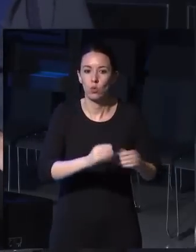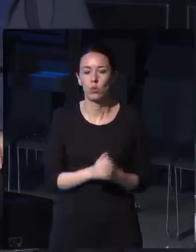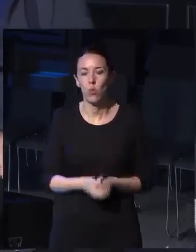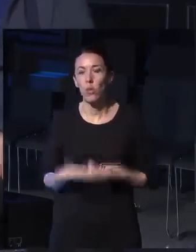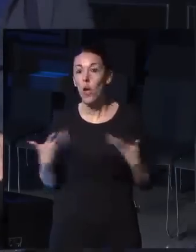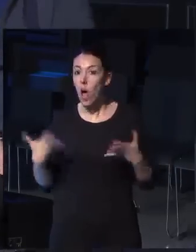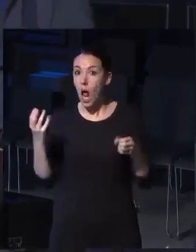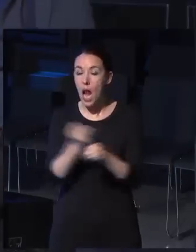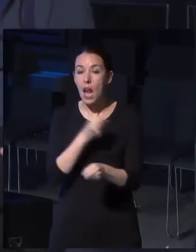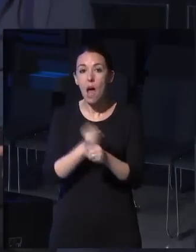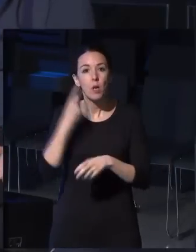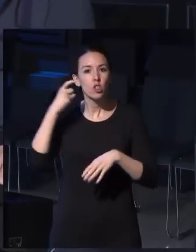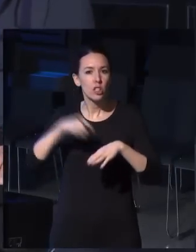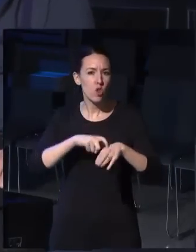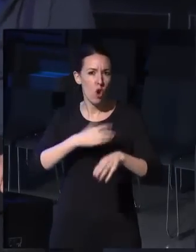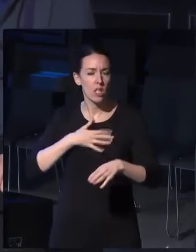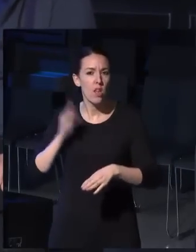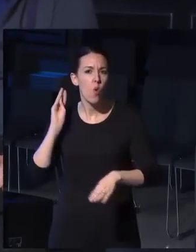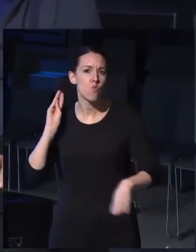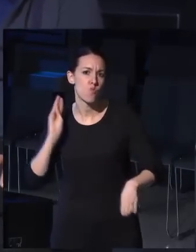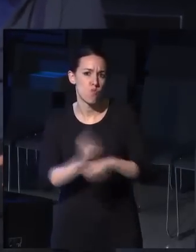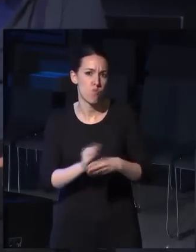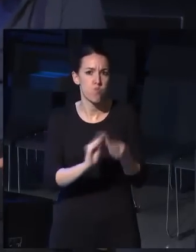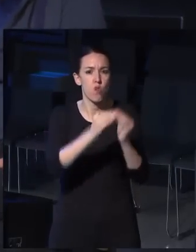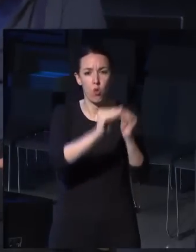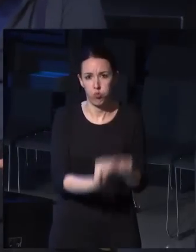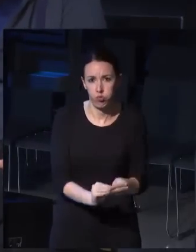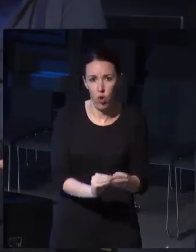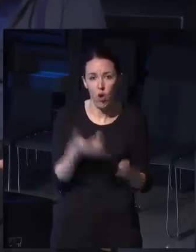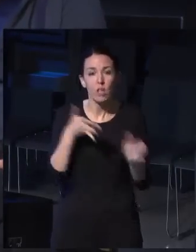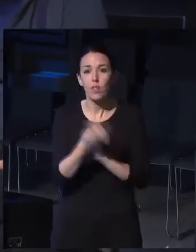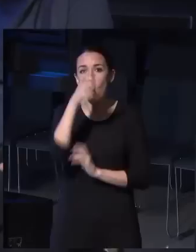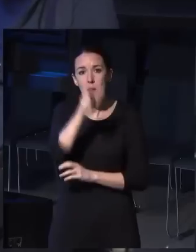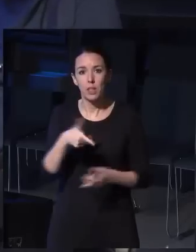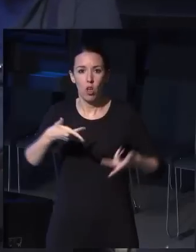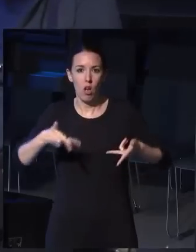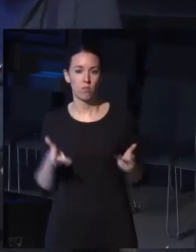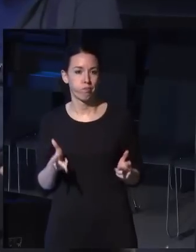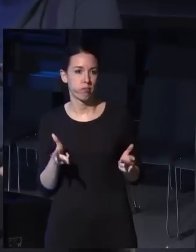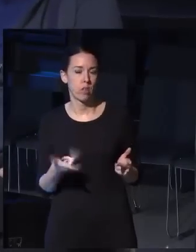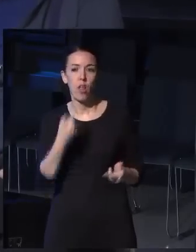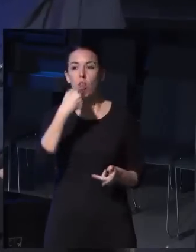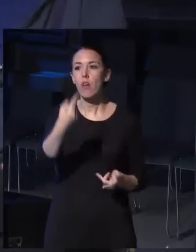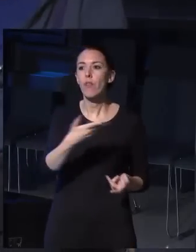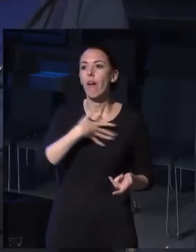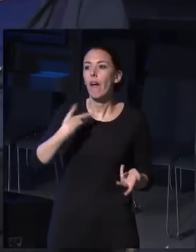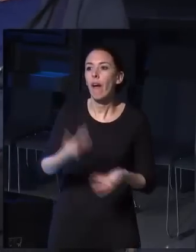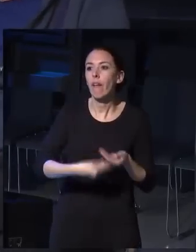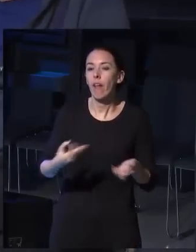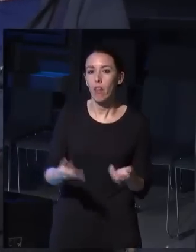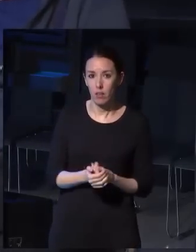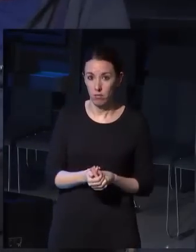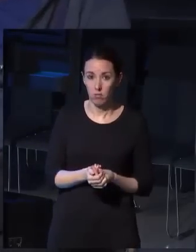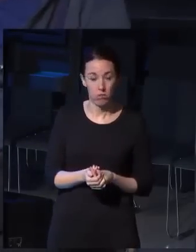labor psicológica de un productor? O sea, tú realmente no eres una persona que está sentada ahí en la mesa y le dice qué queréis hacer, sino que